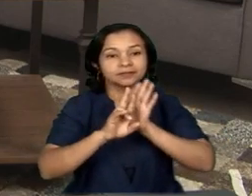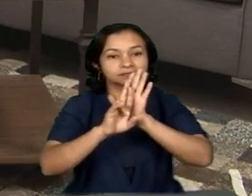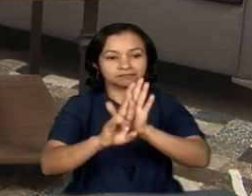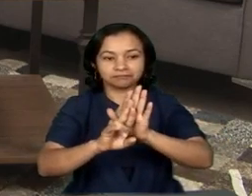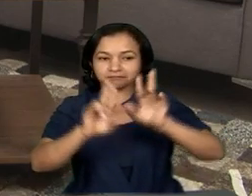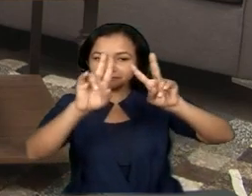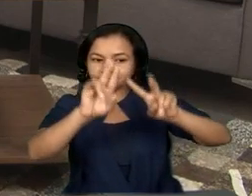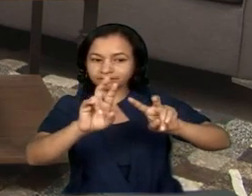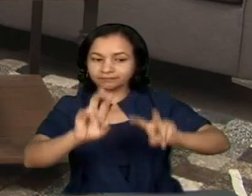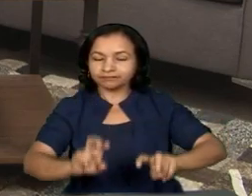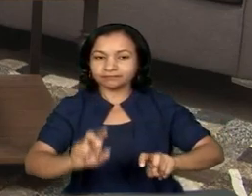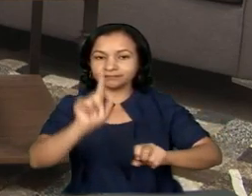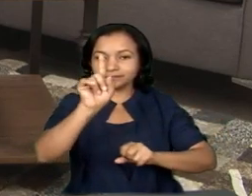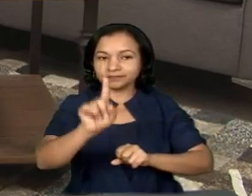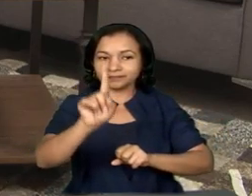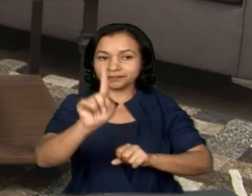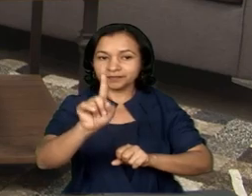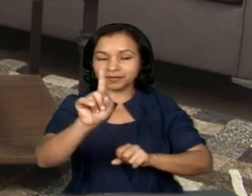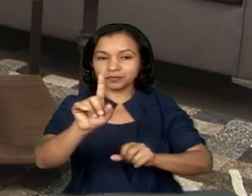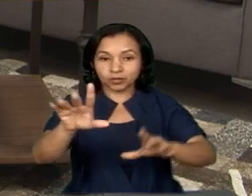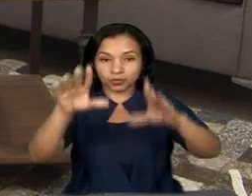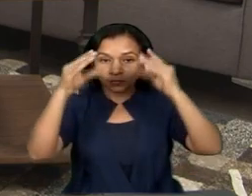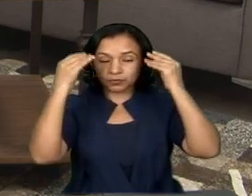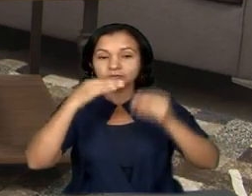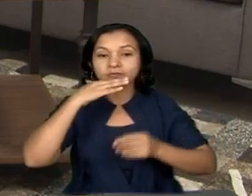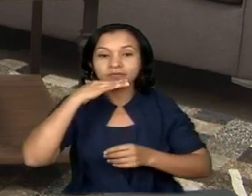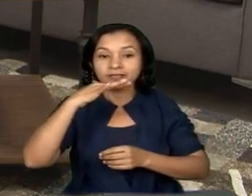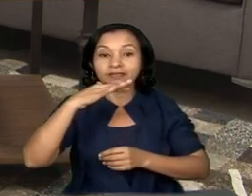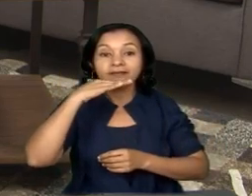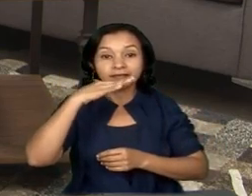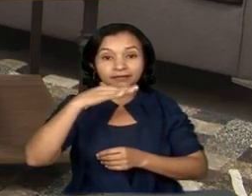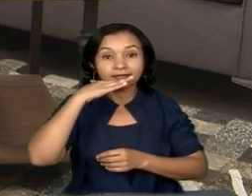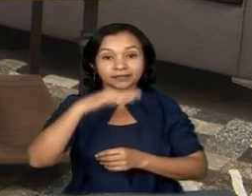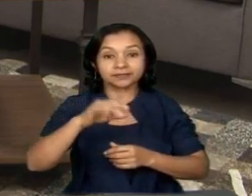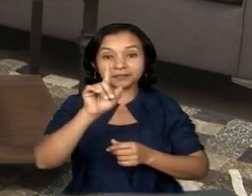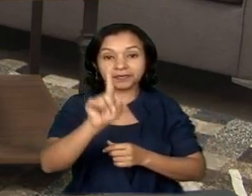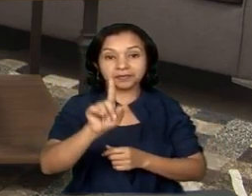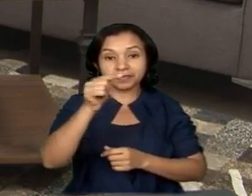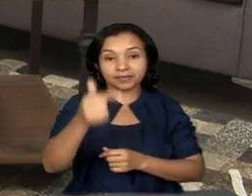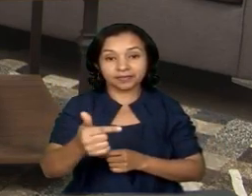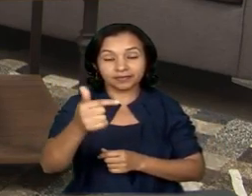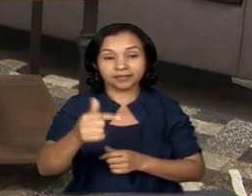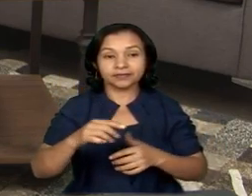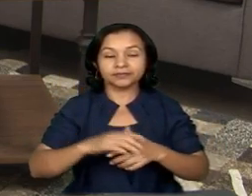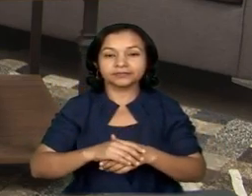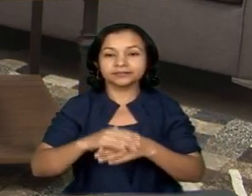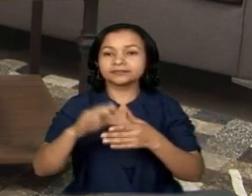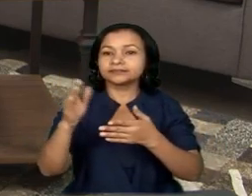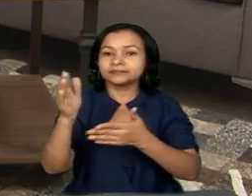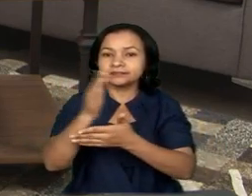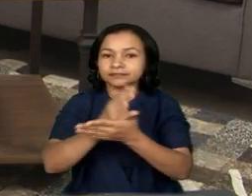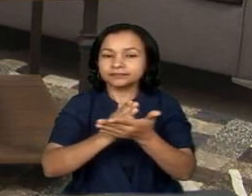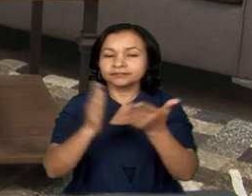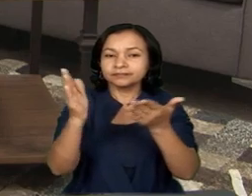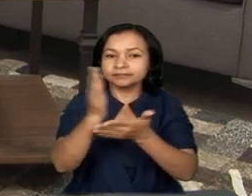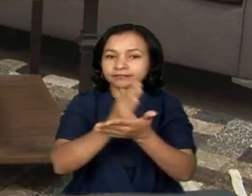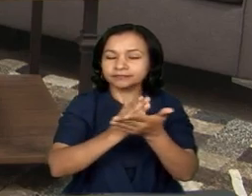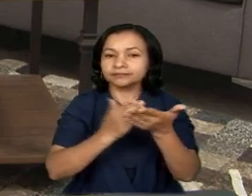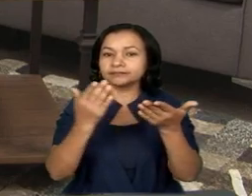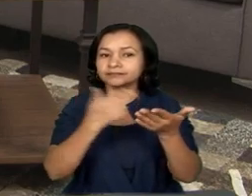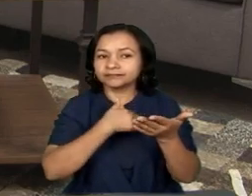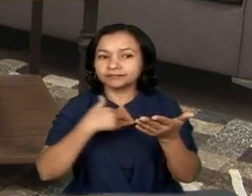evaluativos el primer ciclo de inglés como segundo idioma, que hemos dicho en varias ocasiones que este paradigma o